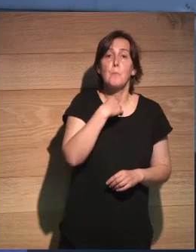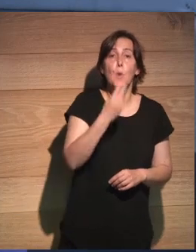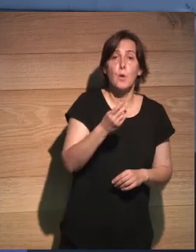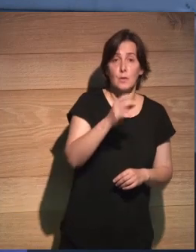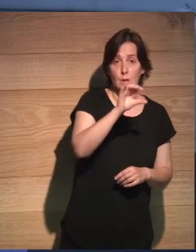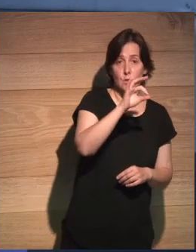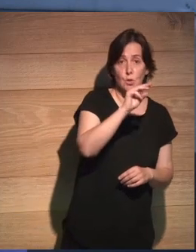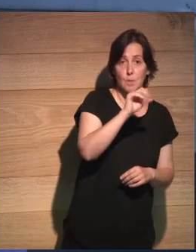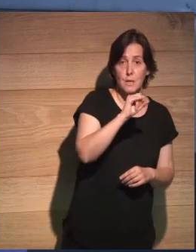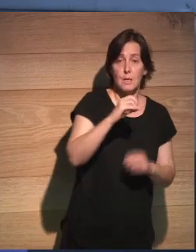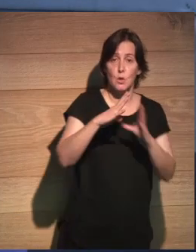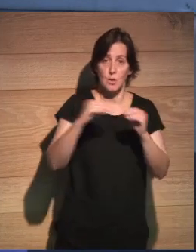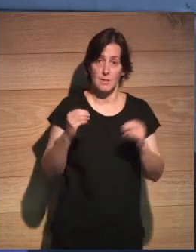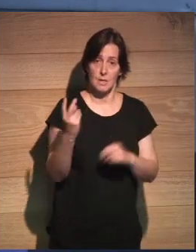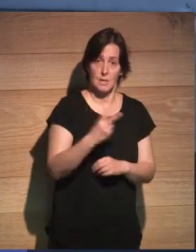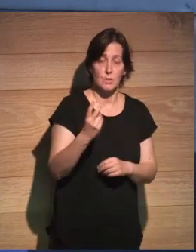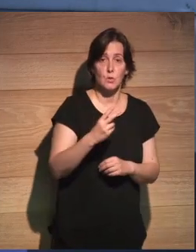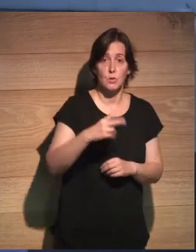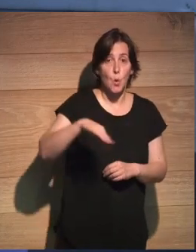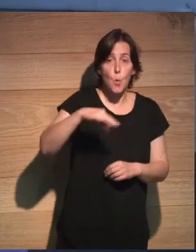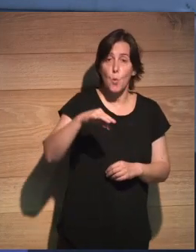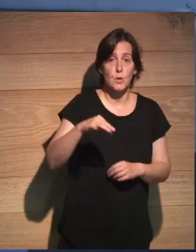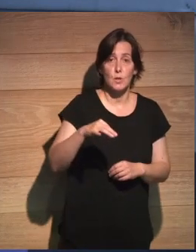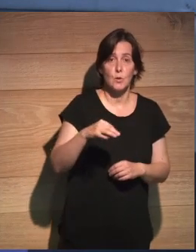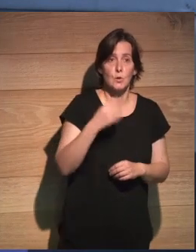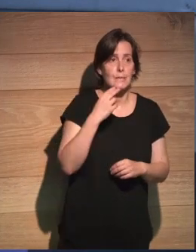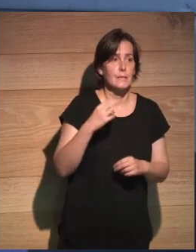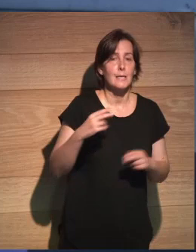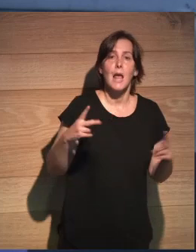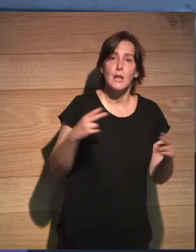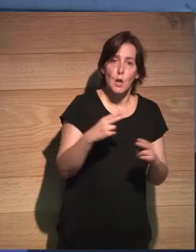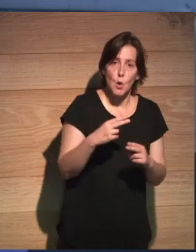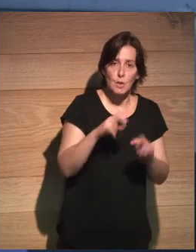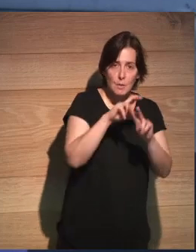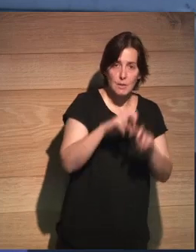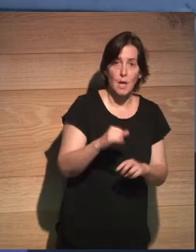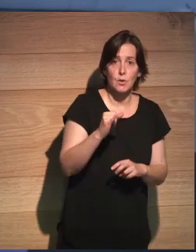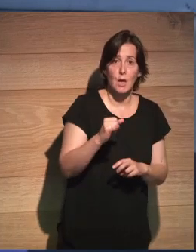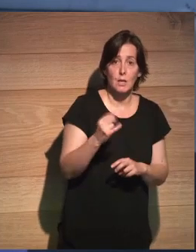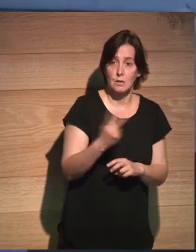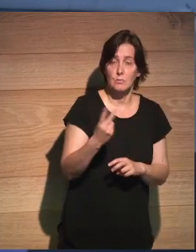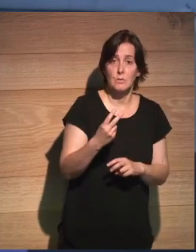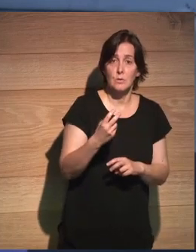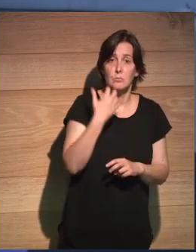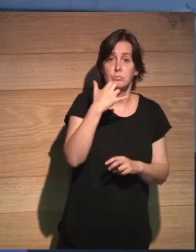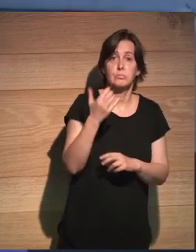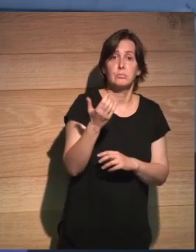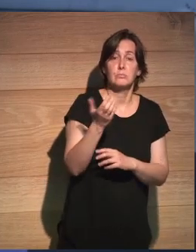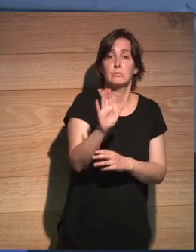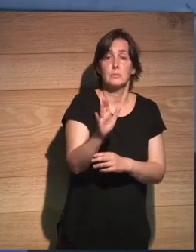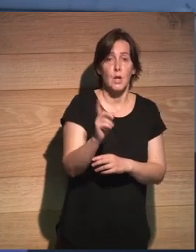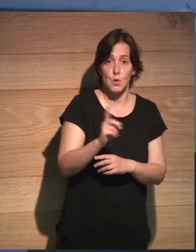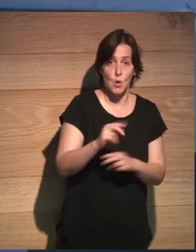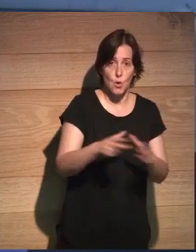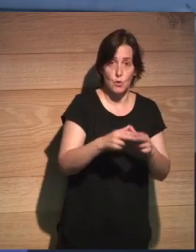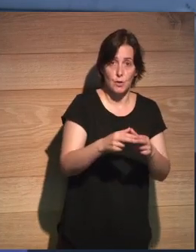las universidades, no podemos ser la única voz que se alce cuando hay un recorte en investigación. Tenemos que alzarnos entre todos, toda la